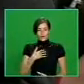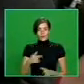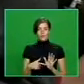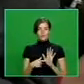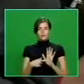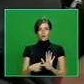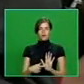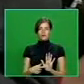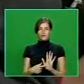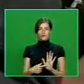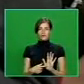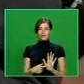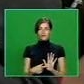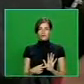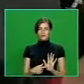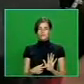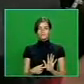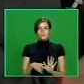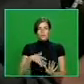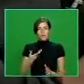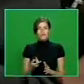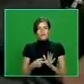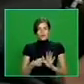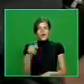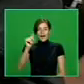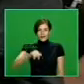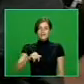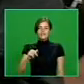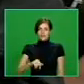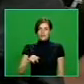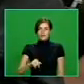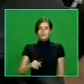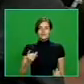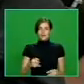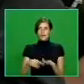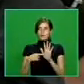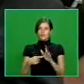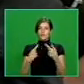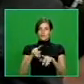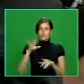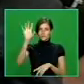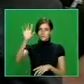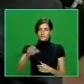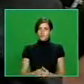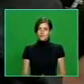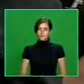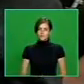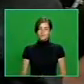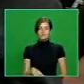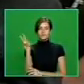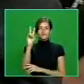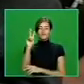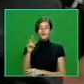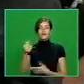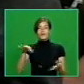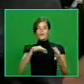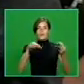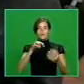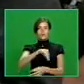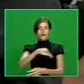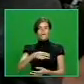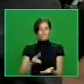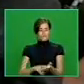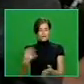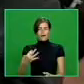hacer esa presencia para demostrar aquí lo que ya demostramos en salzburgo que Venezuela en música es